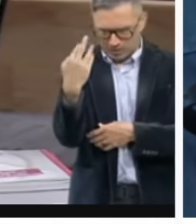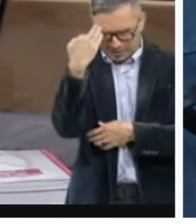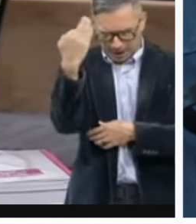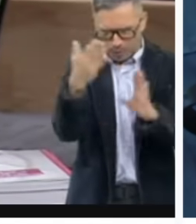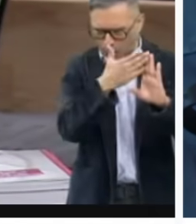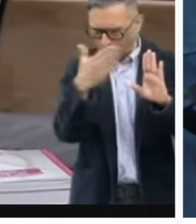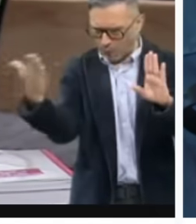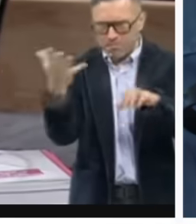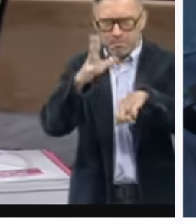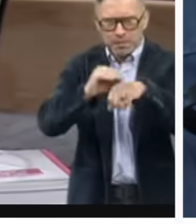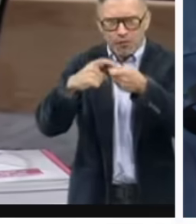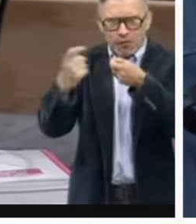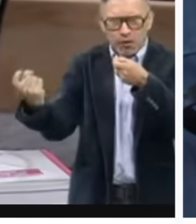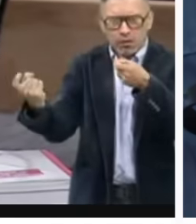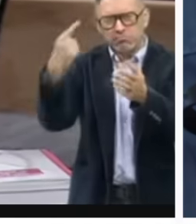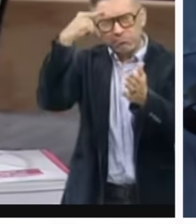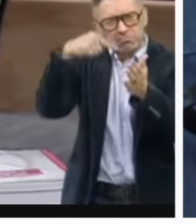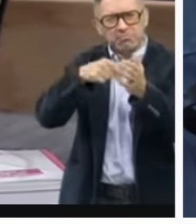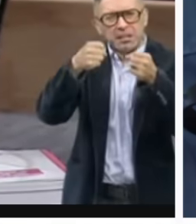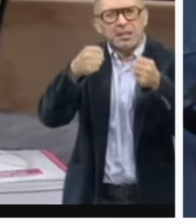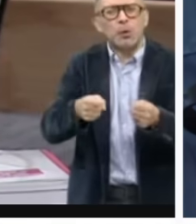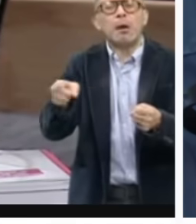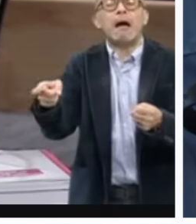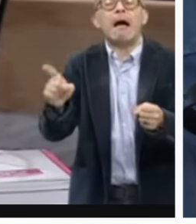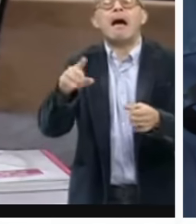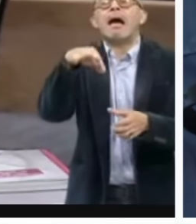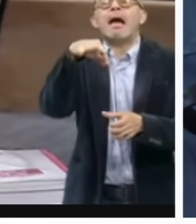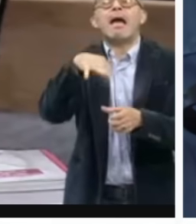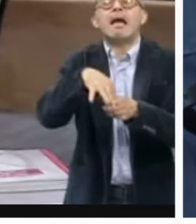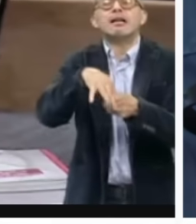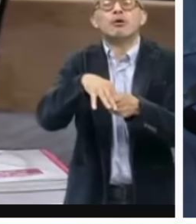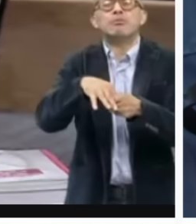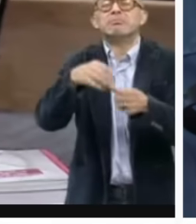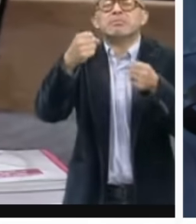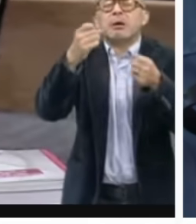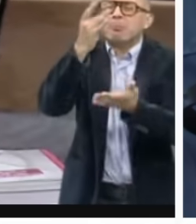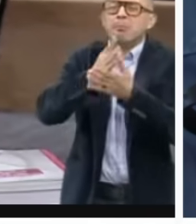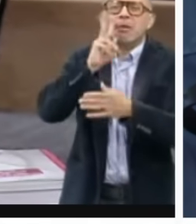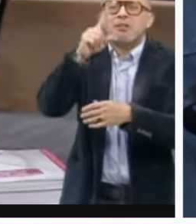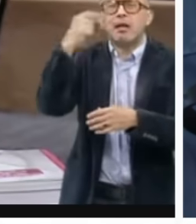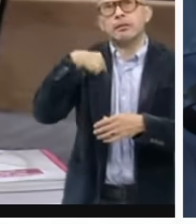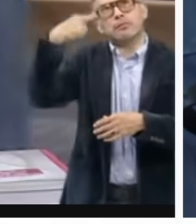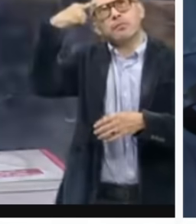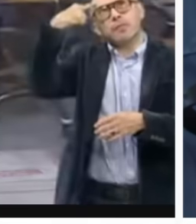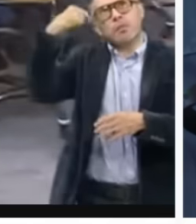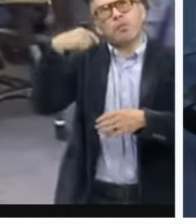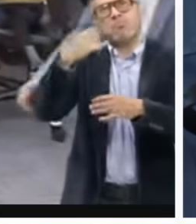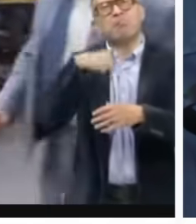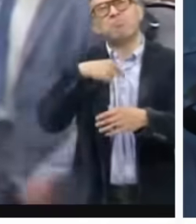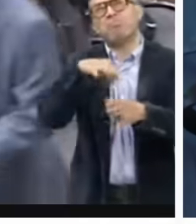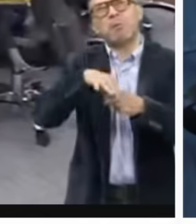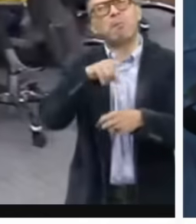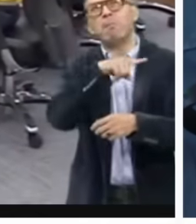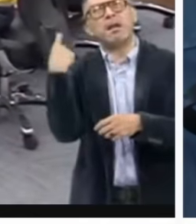está pensando en perder la elección y por eso va a regresar. Y está muy claro que este personaje va a dejar